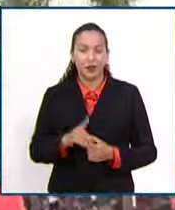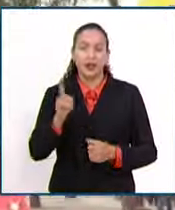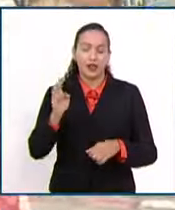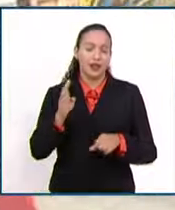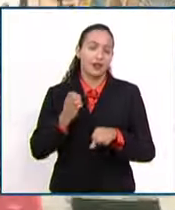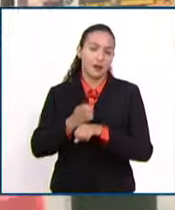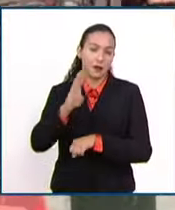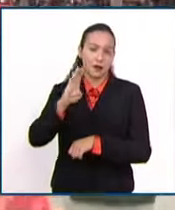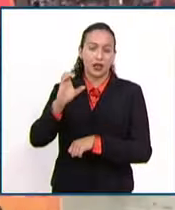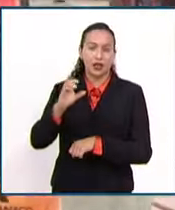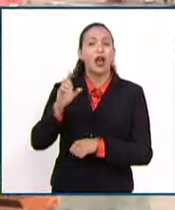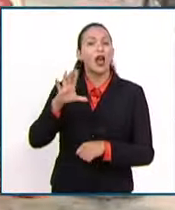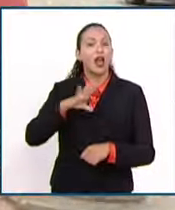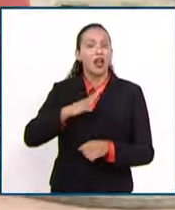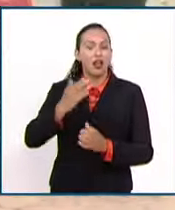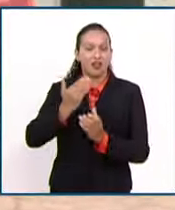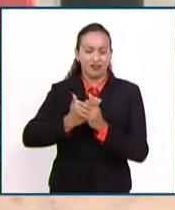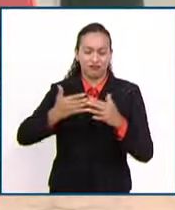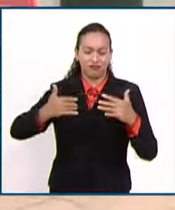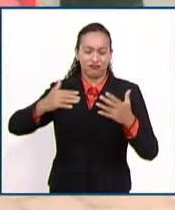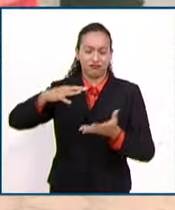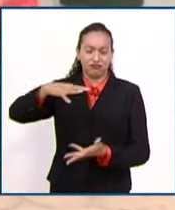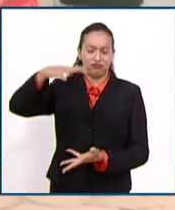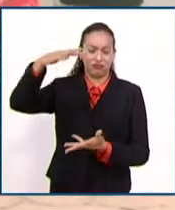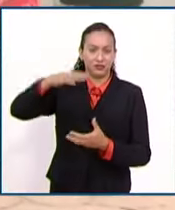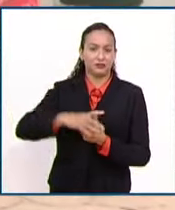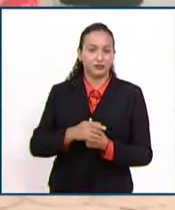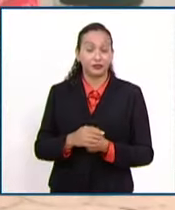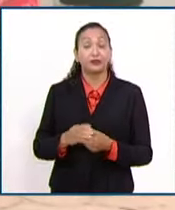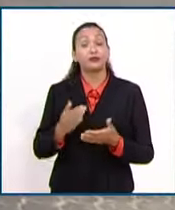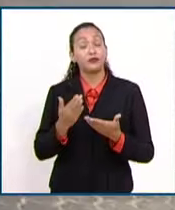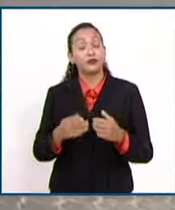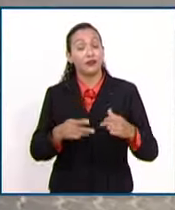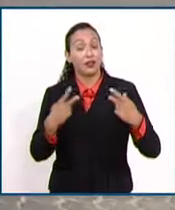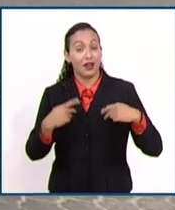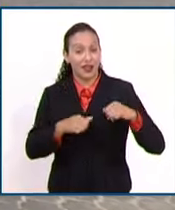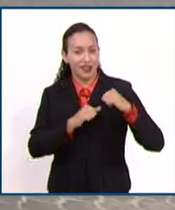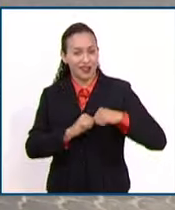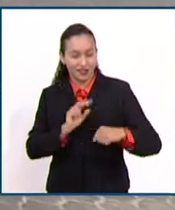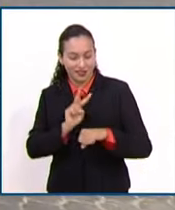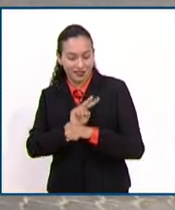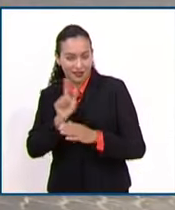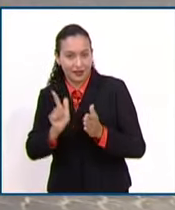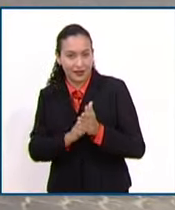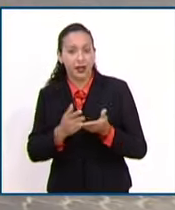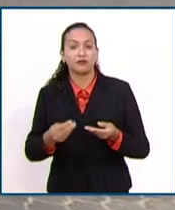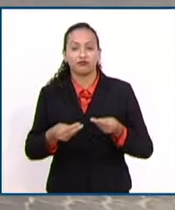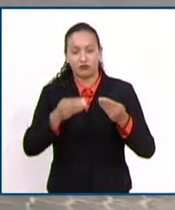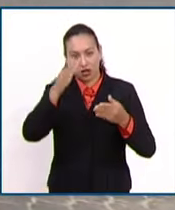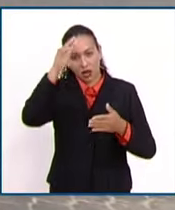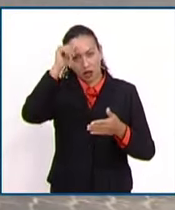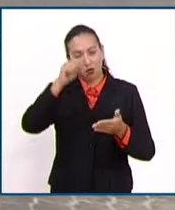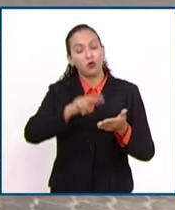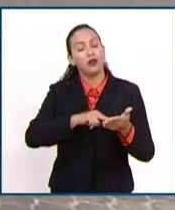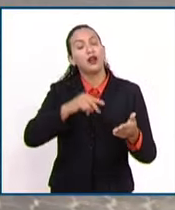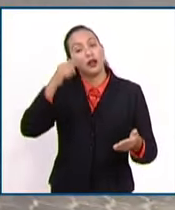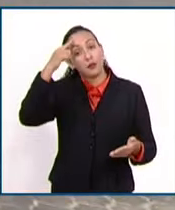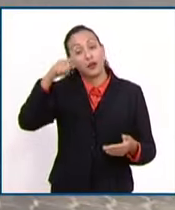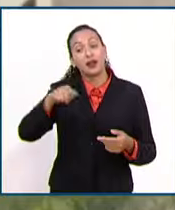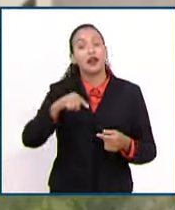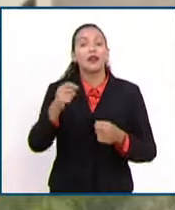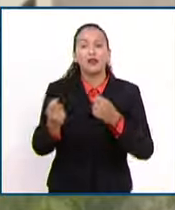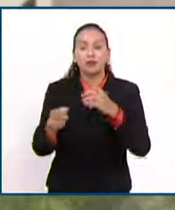propiciado saturación y rezago, el Consejo de la Judicatura Federal dio a conocer el acuerdo mediante el cual los centros de justicia penal